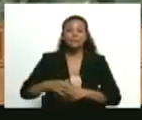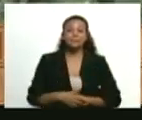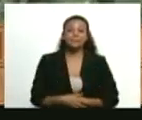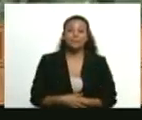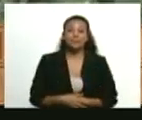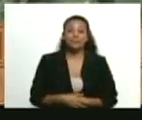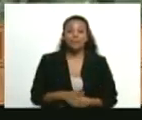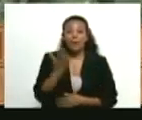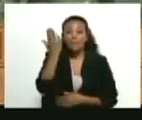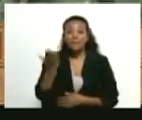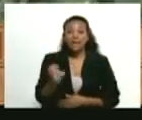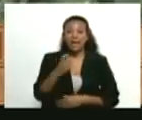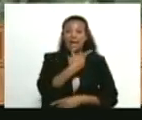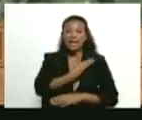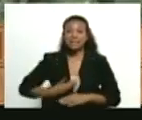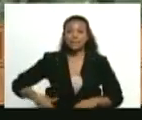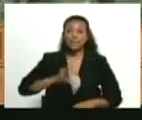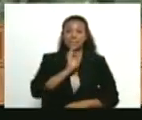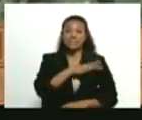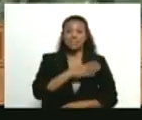Tú te volviste un gigante, Allende.